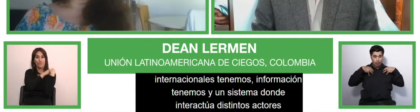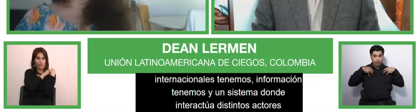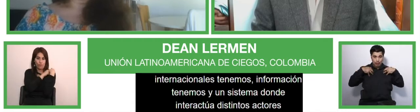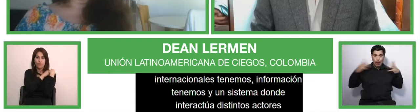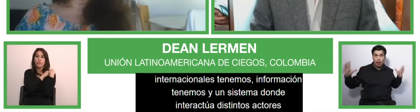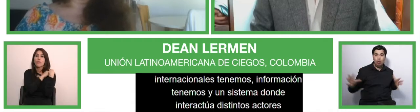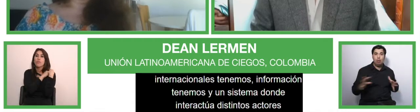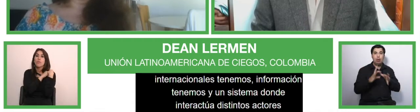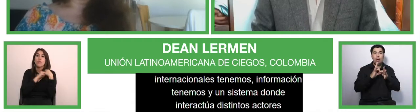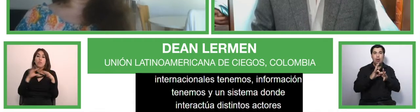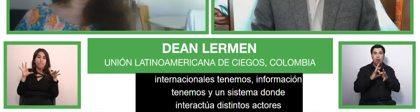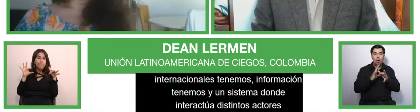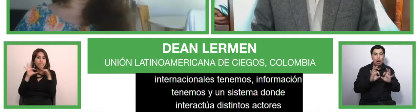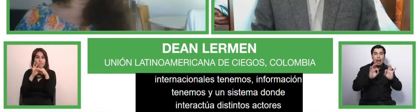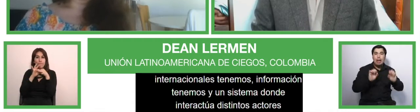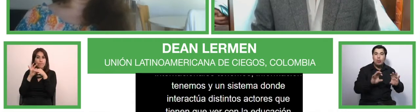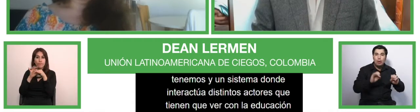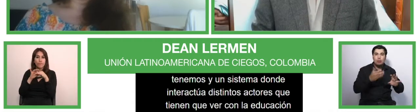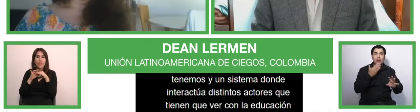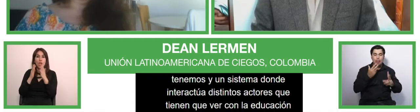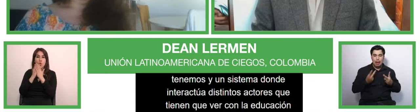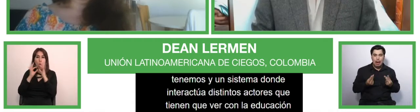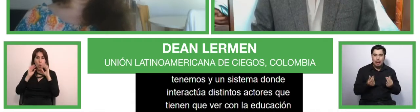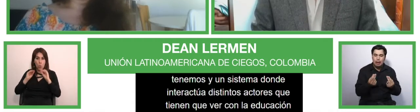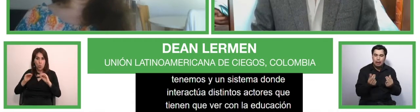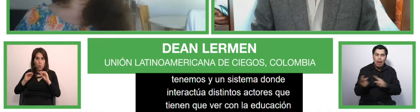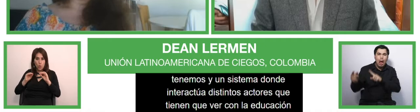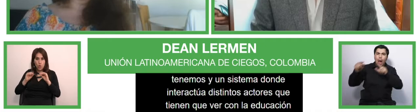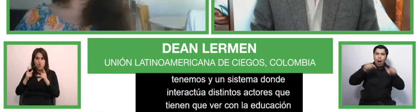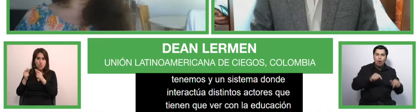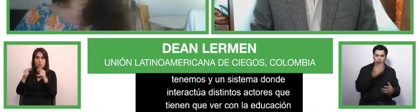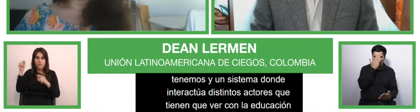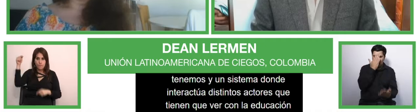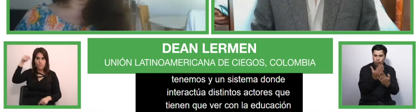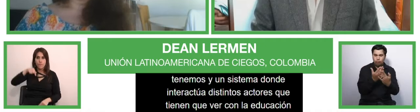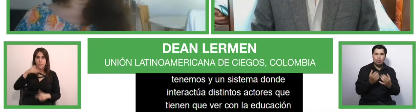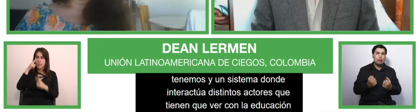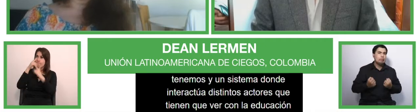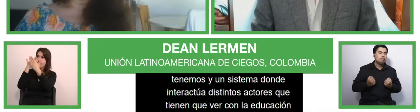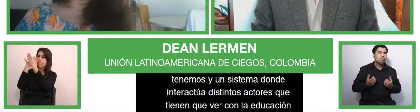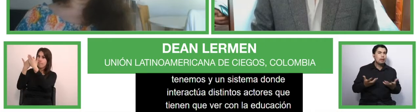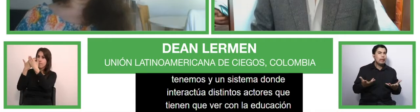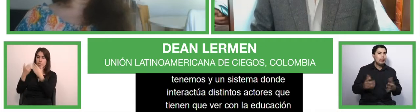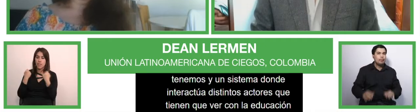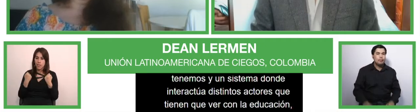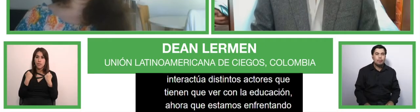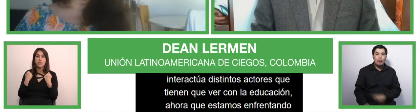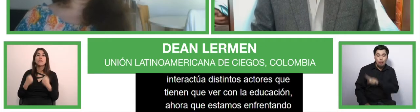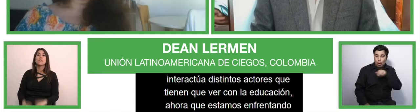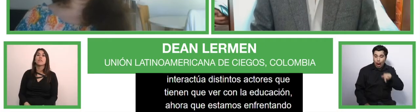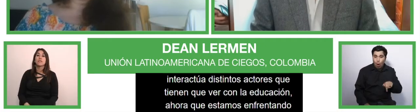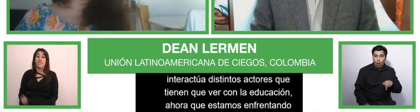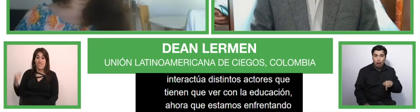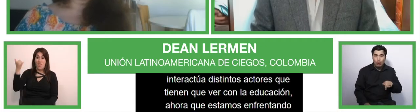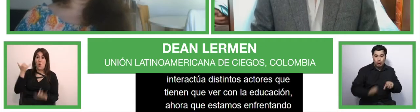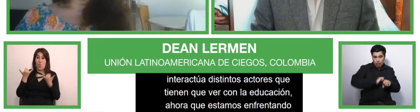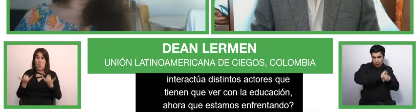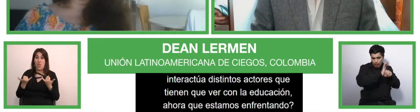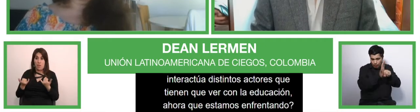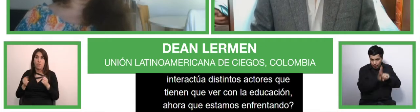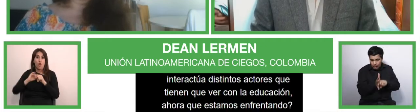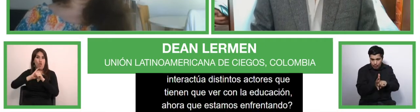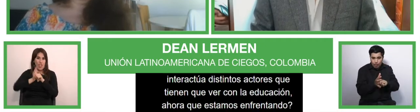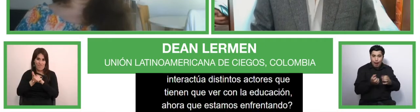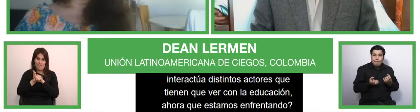calidad. Ahora, ¿qué estamos enfrentando? Porque la pandemia nos genera una